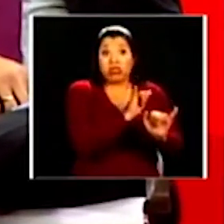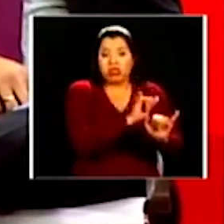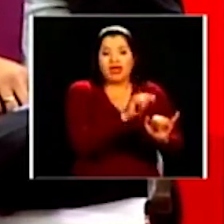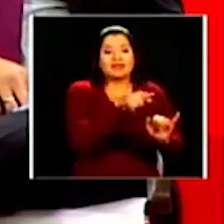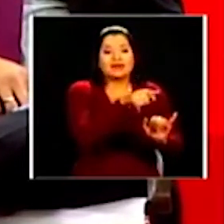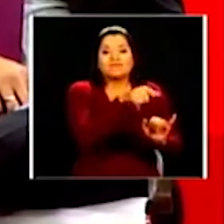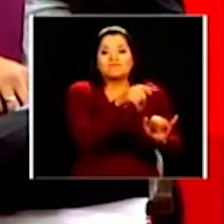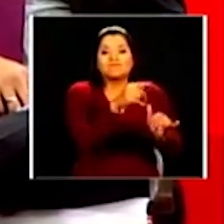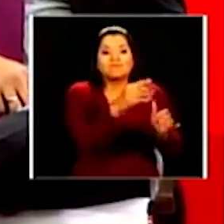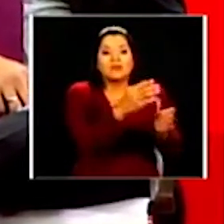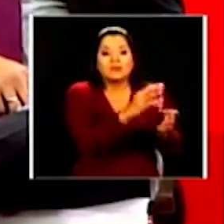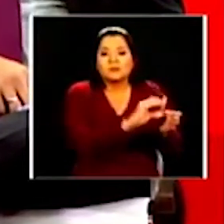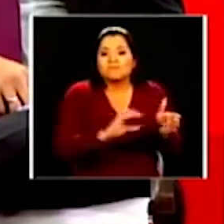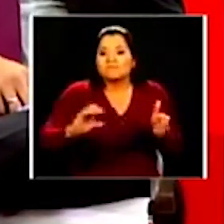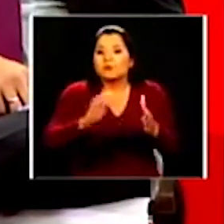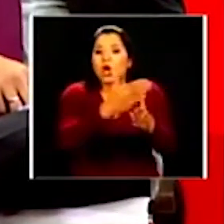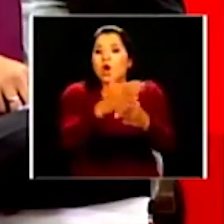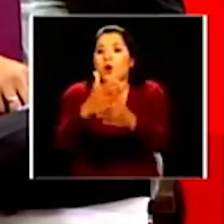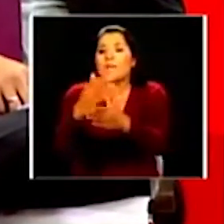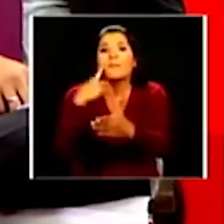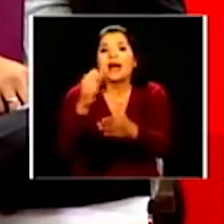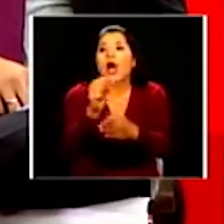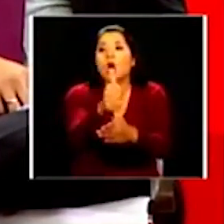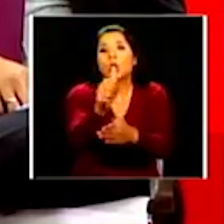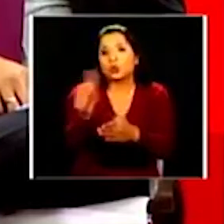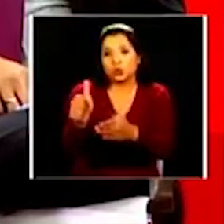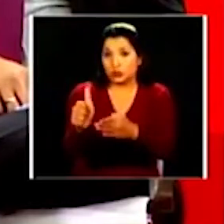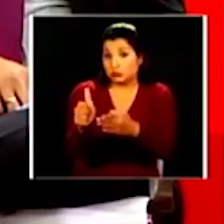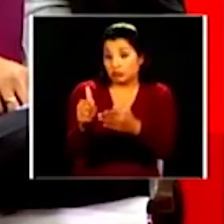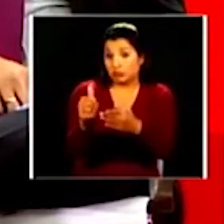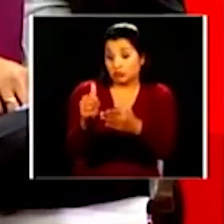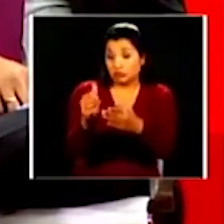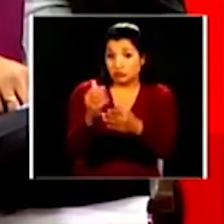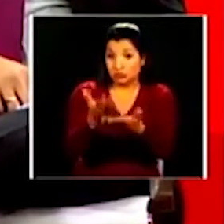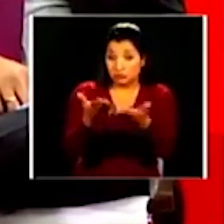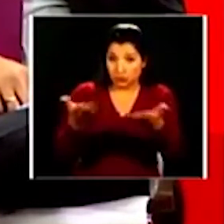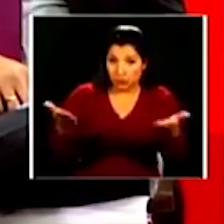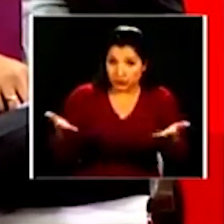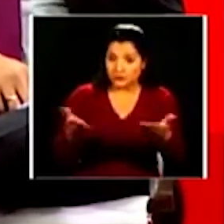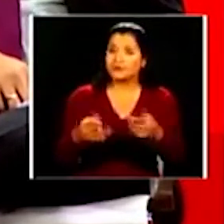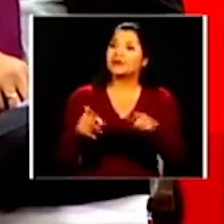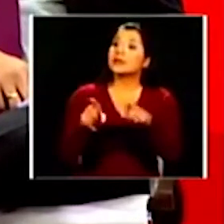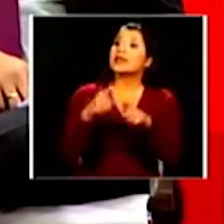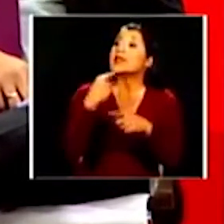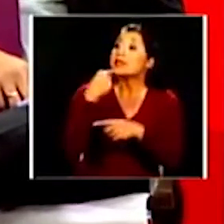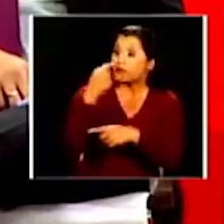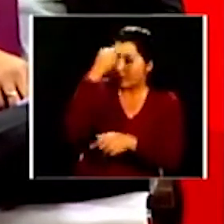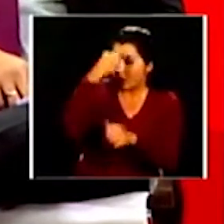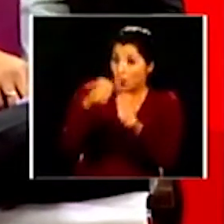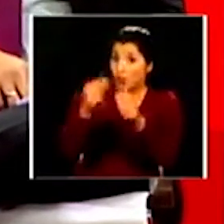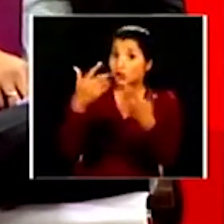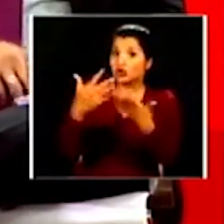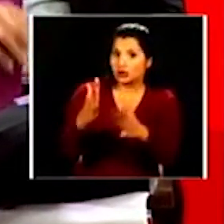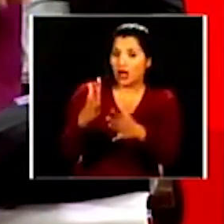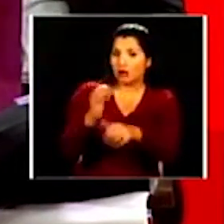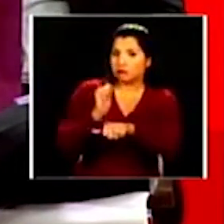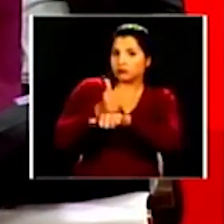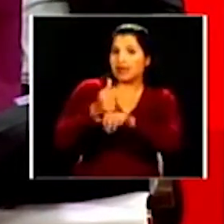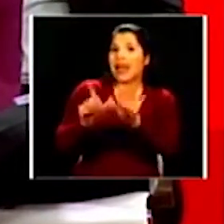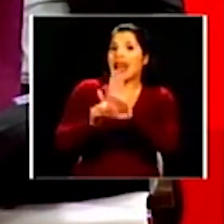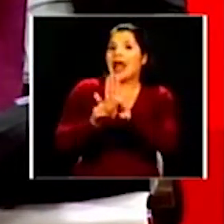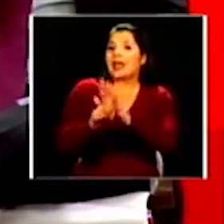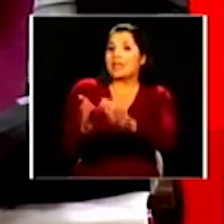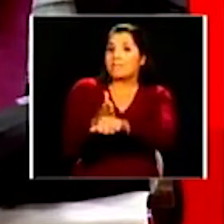momento existe ya en la corriente legislativa en trámite la Ley de Fortalecimiento de las Finanzas Públicas, que de alguna